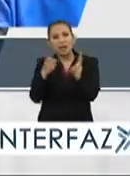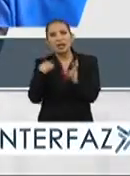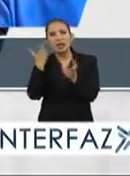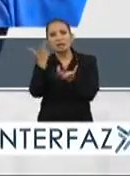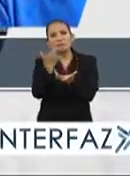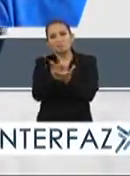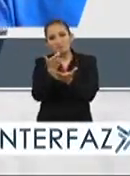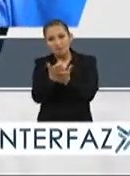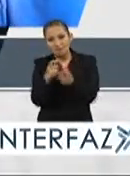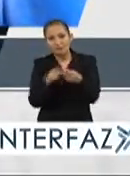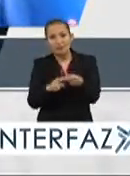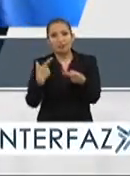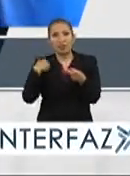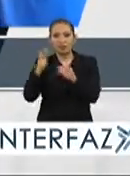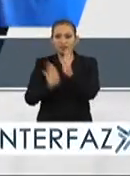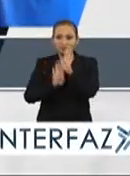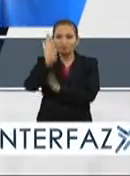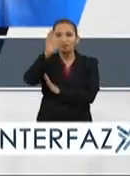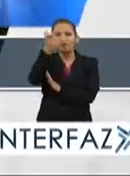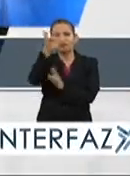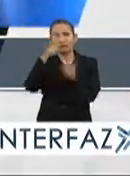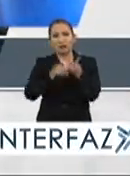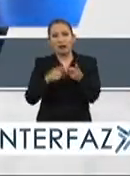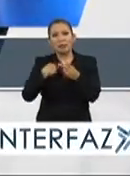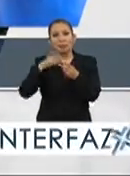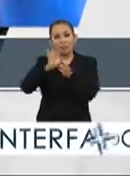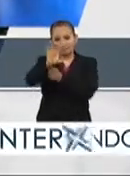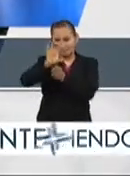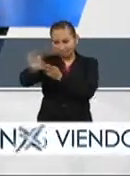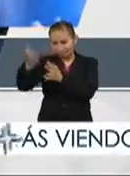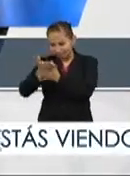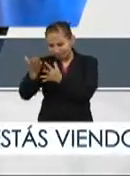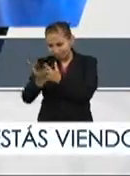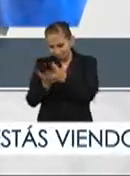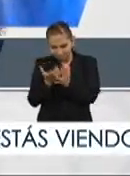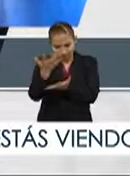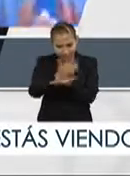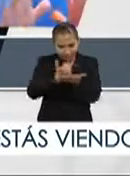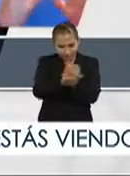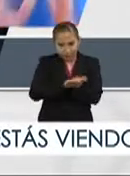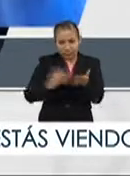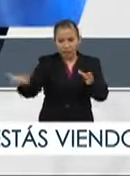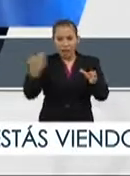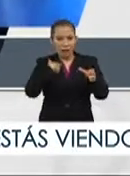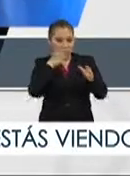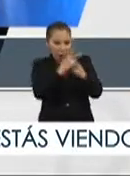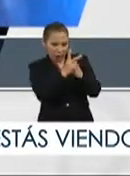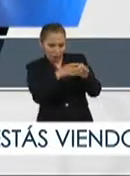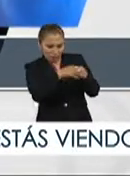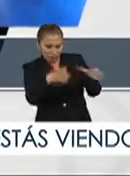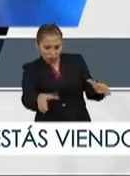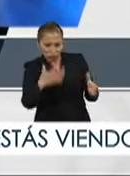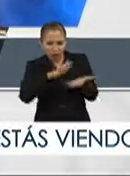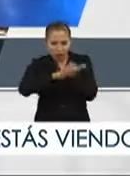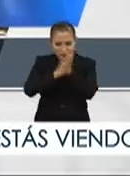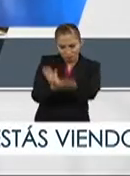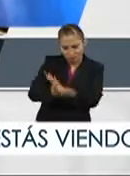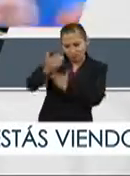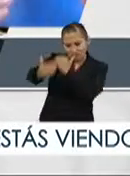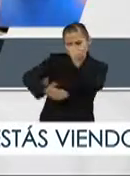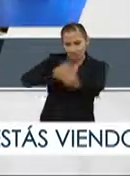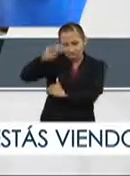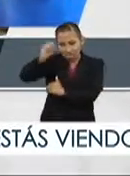en teoría del crecimiento económico, de la distribución del ingreso, macroeconomía, teoría evolucionaria del